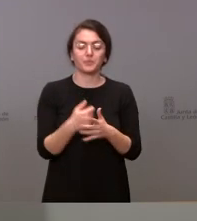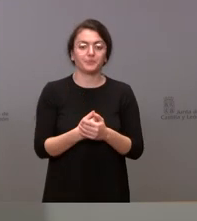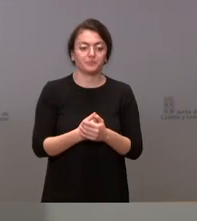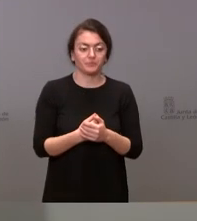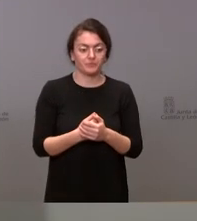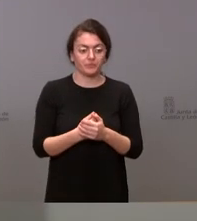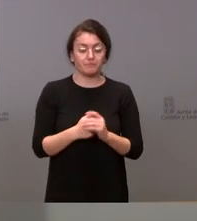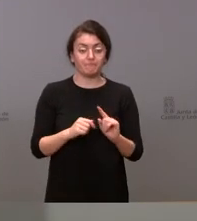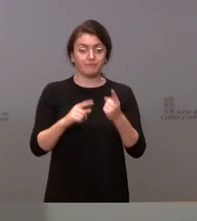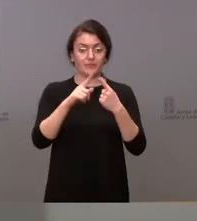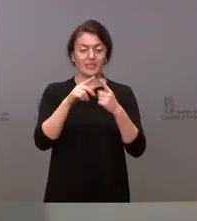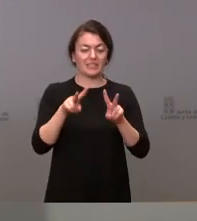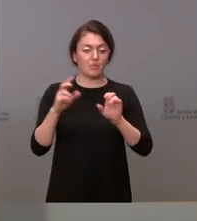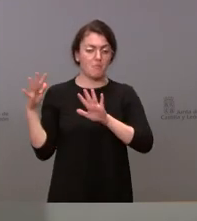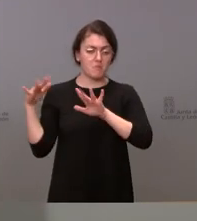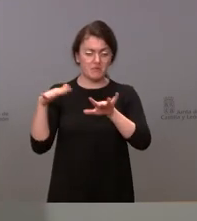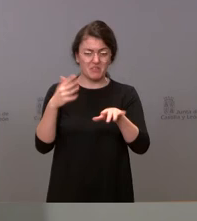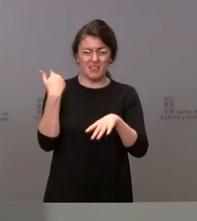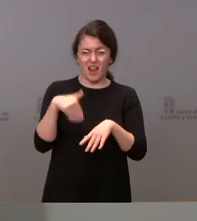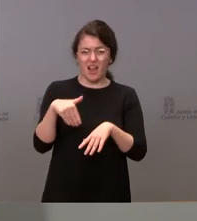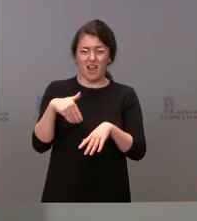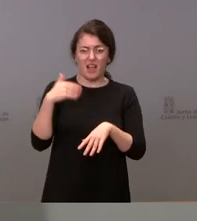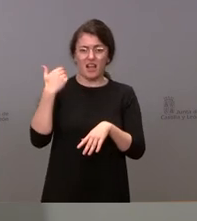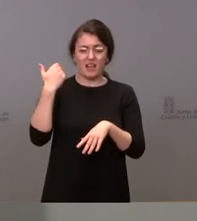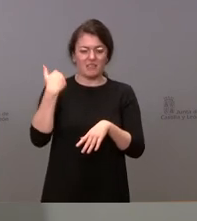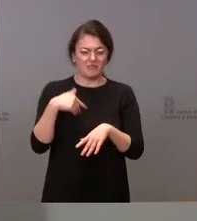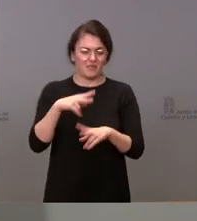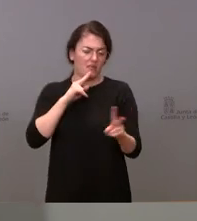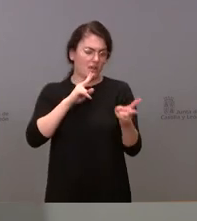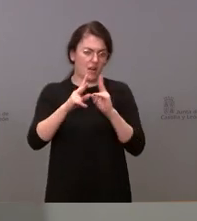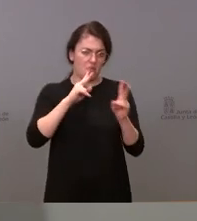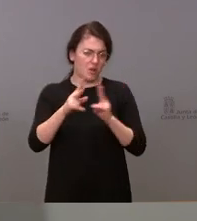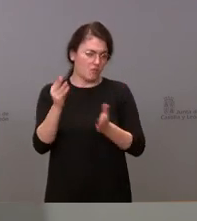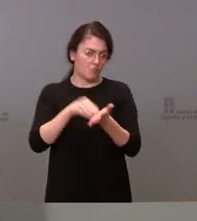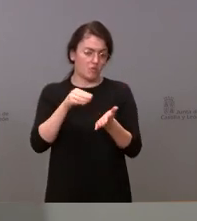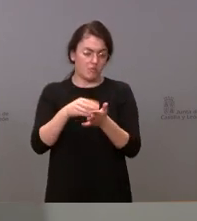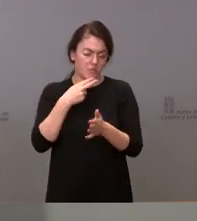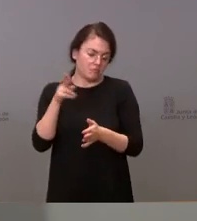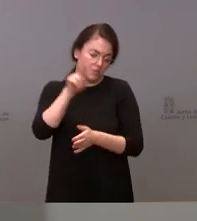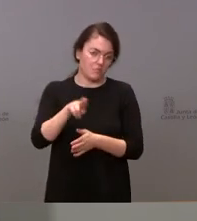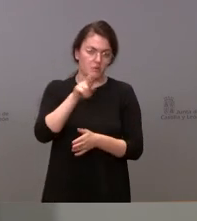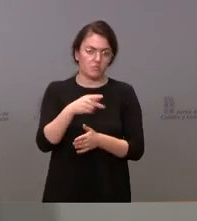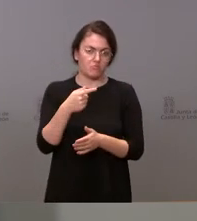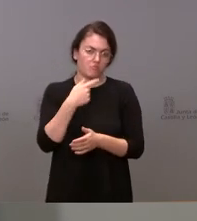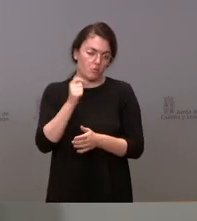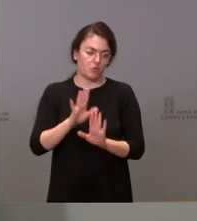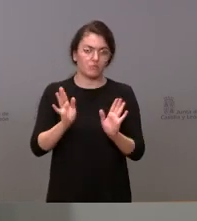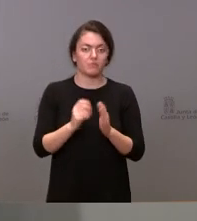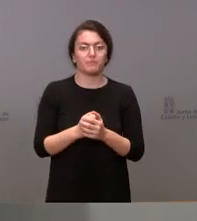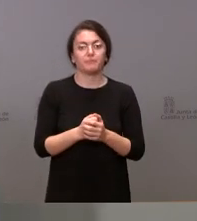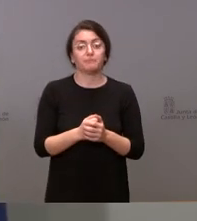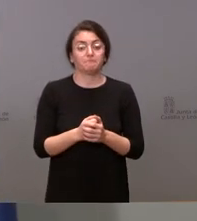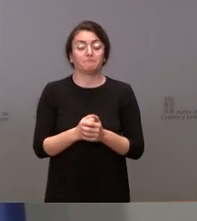Bien, sobre el asunto de la manifestación, yo creo haber contestado a esta pregunta ya unas cuantas veces, pero no me importa volver a contestarlo.